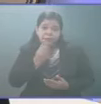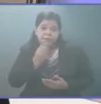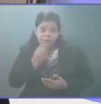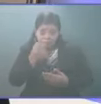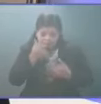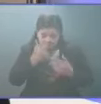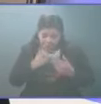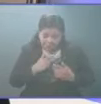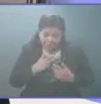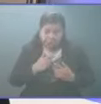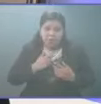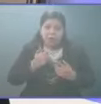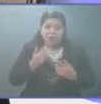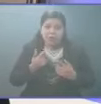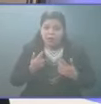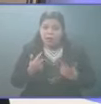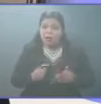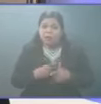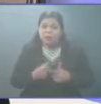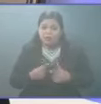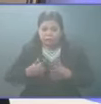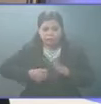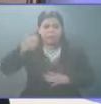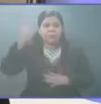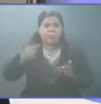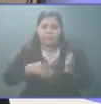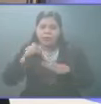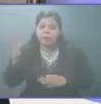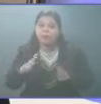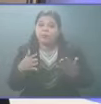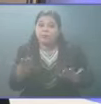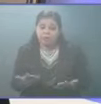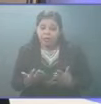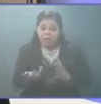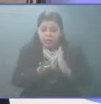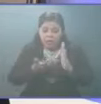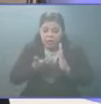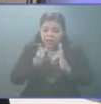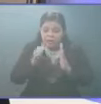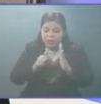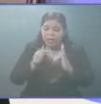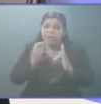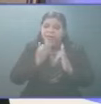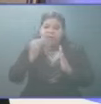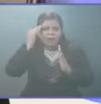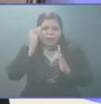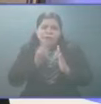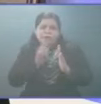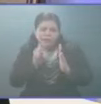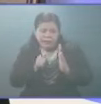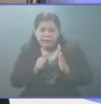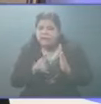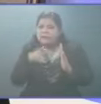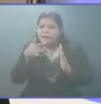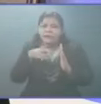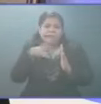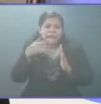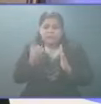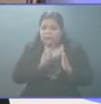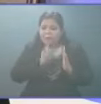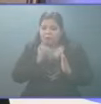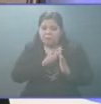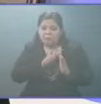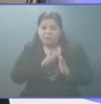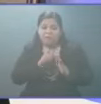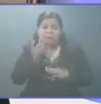fueron hacia arriba, ¿verdad? Y en cualquier caso, porque precisamente fue un cambio drástico. La pandemia vino a